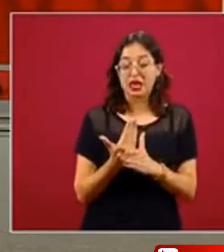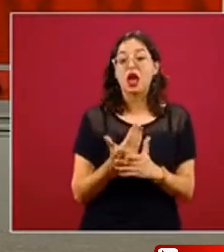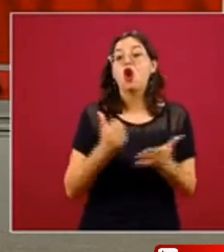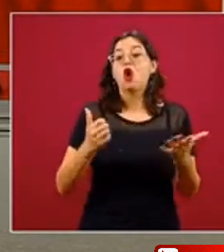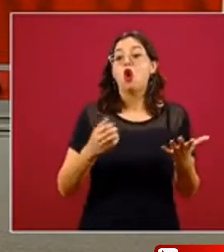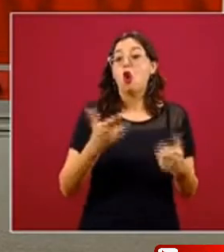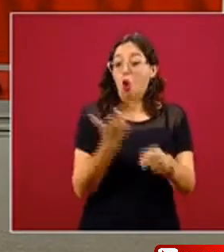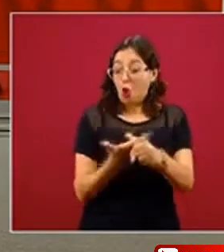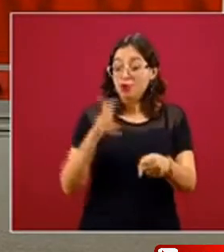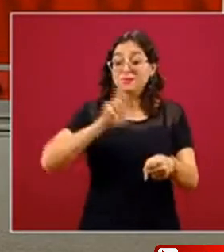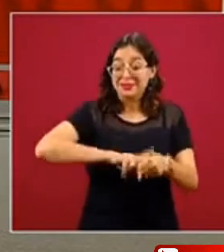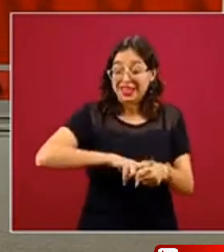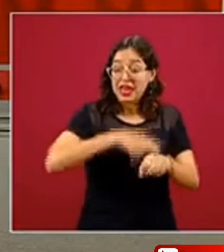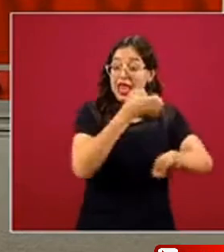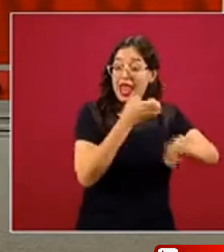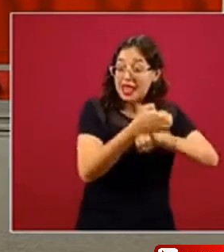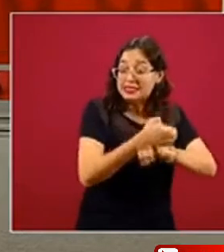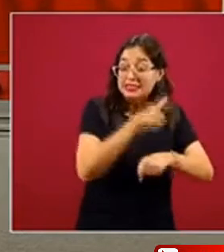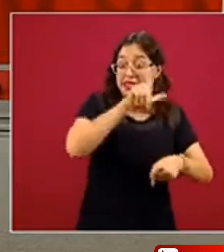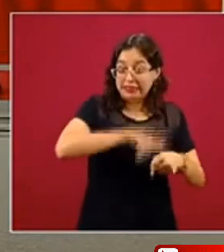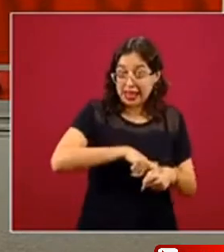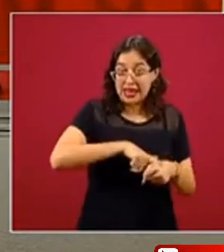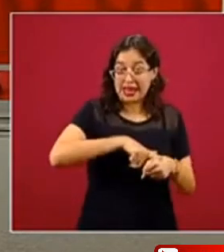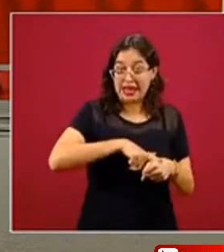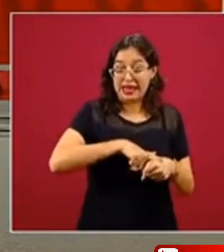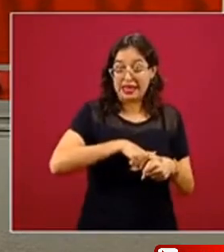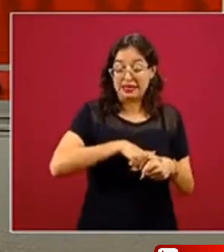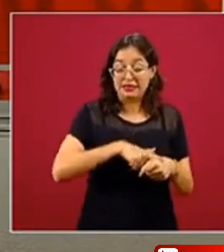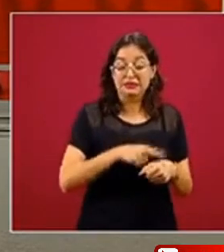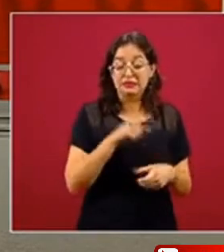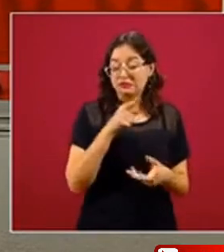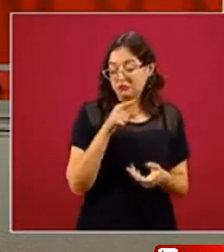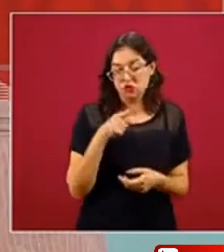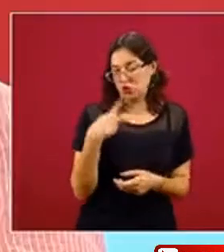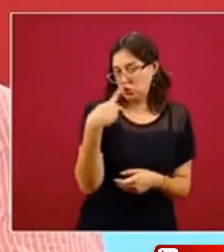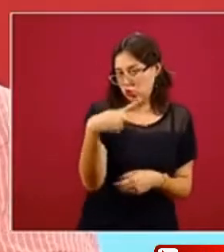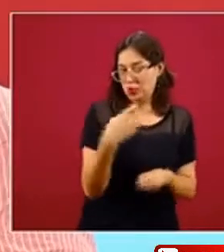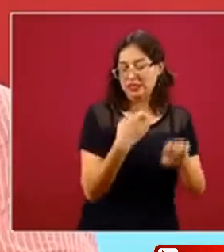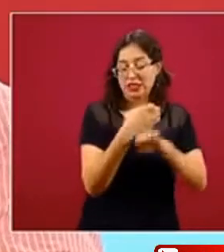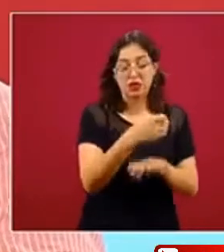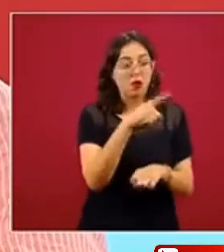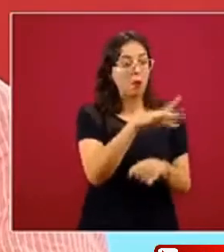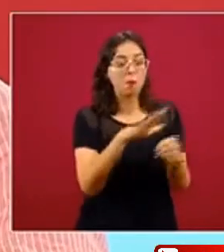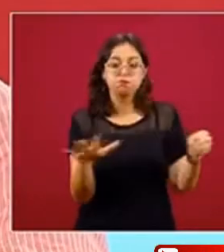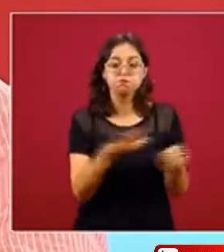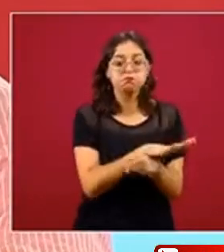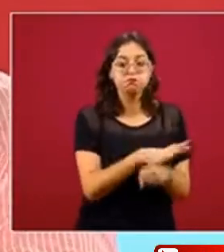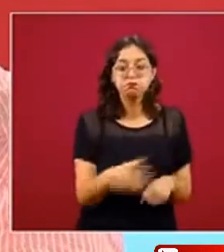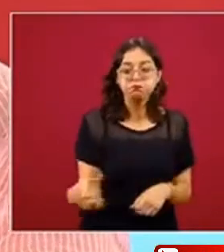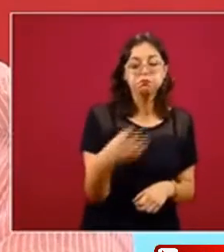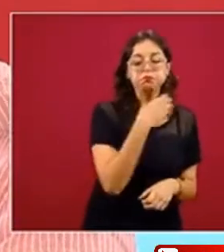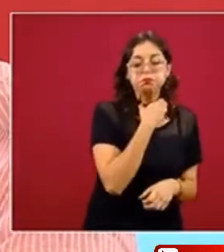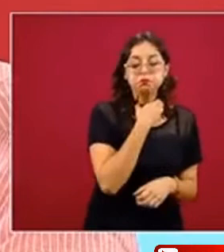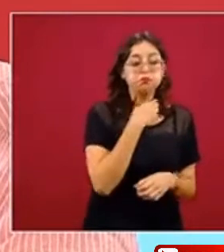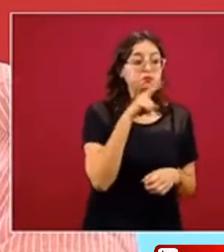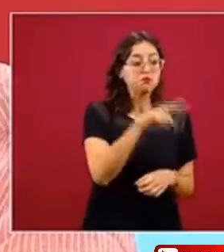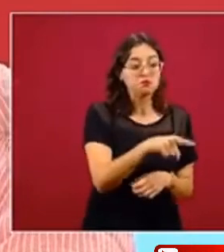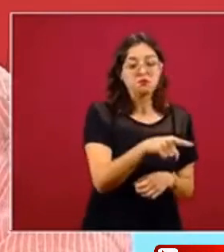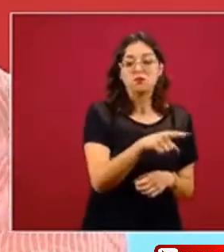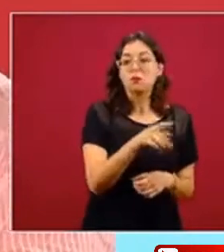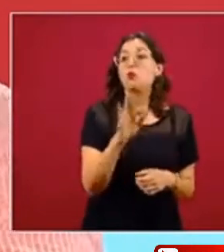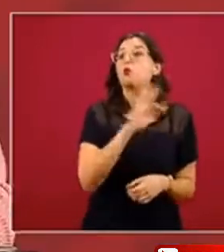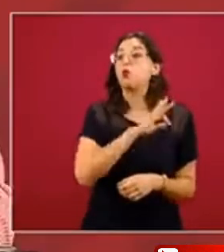el hospital general de la ciudad en la que usted reside está lleno, que usted pudiera